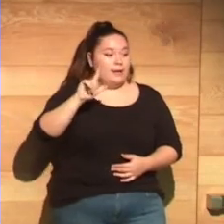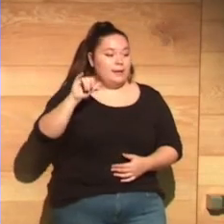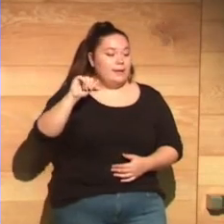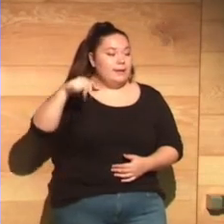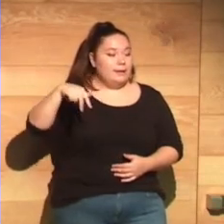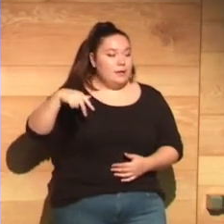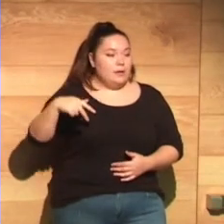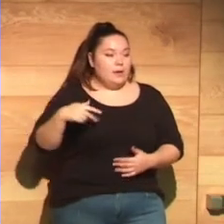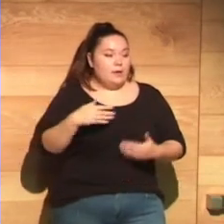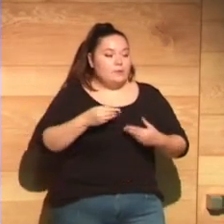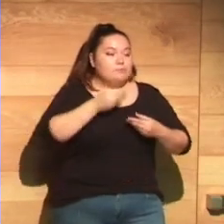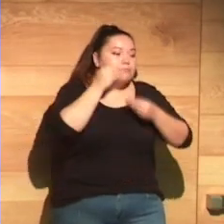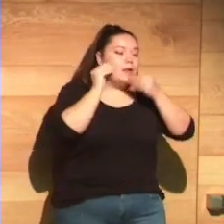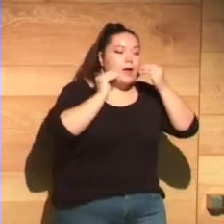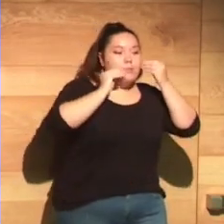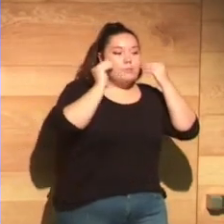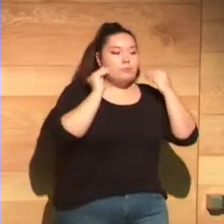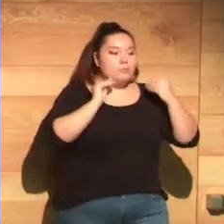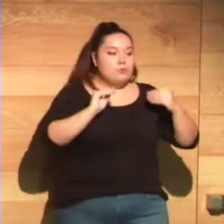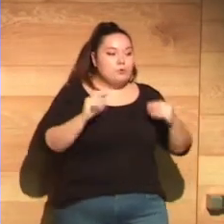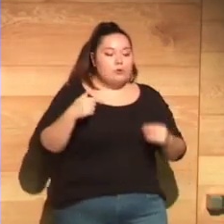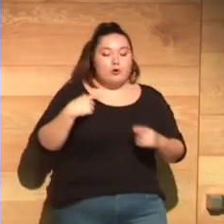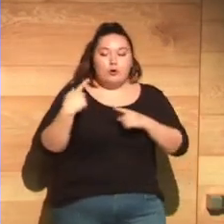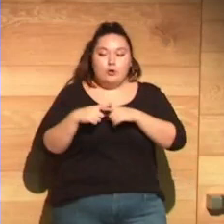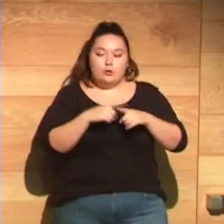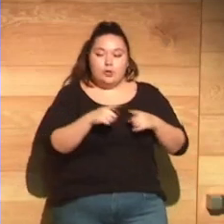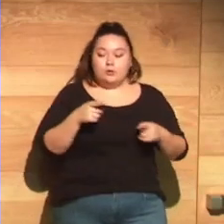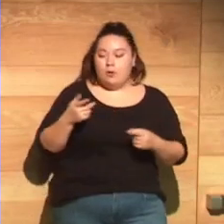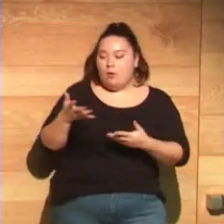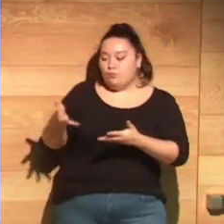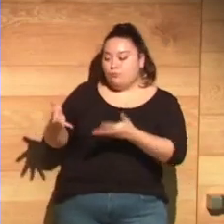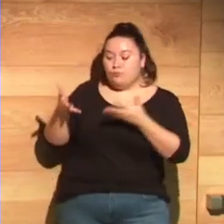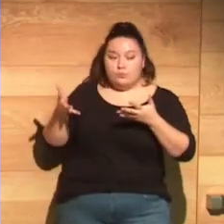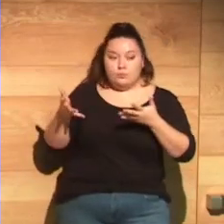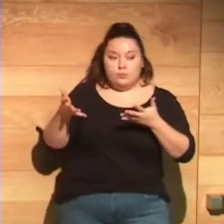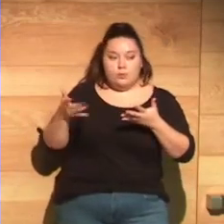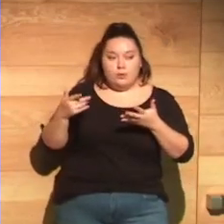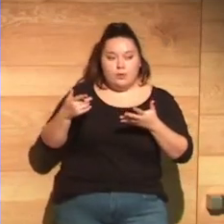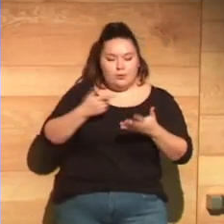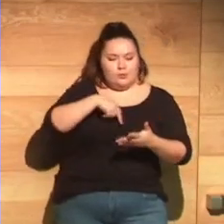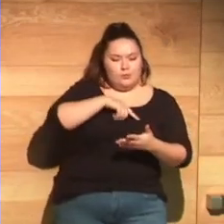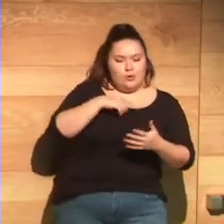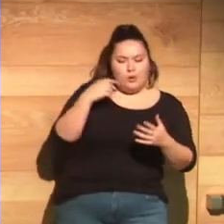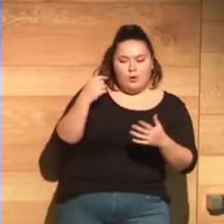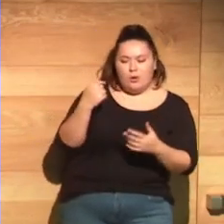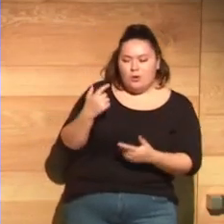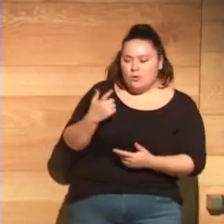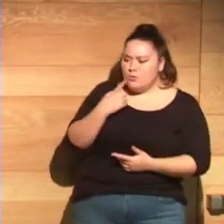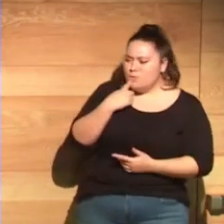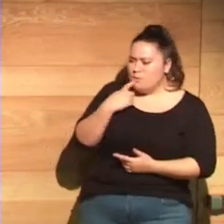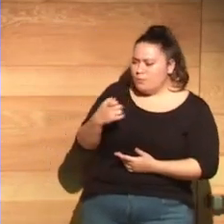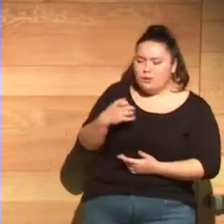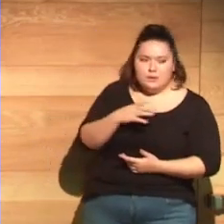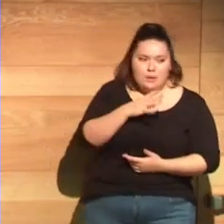ella, normalmente siempre nos llega todo el glamour, todo lo que admiramos, y nos cuesta